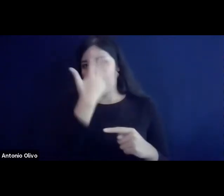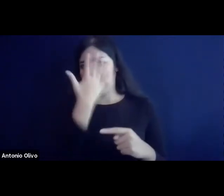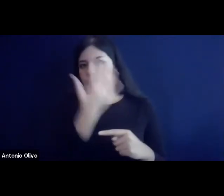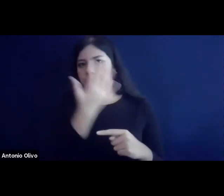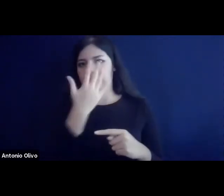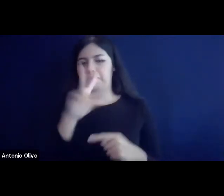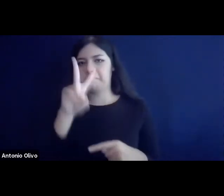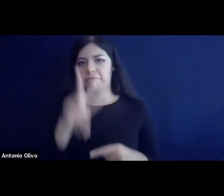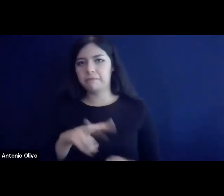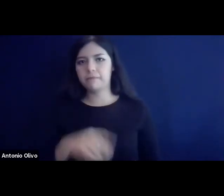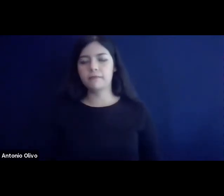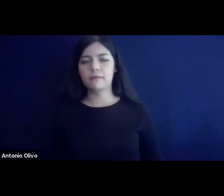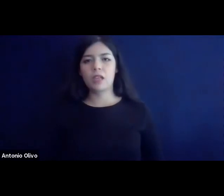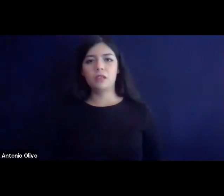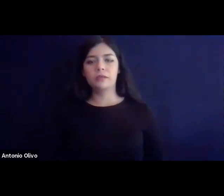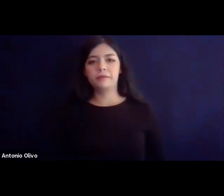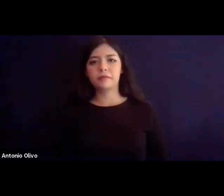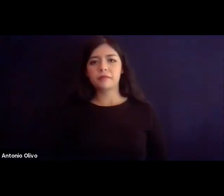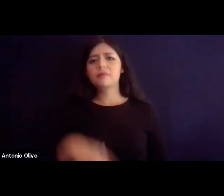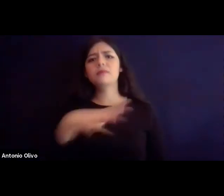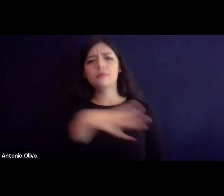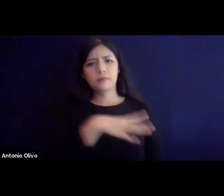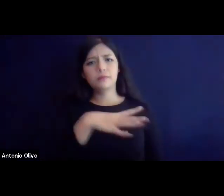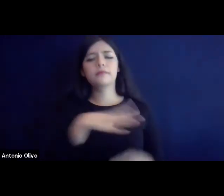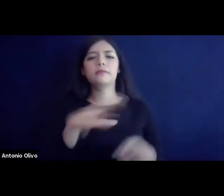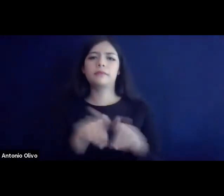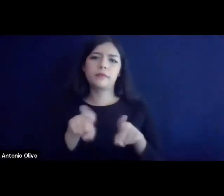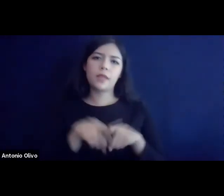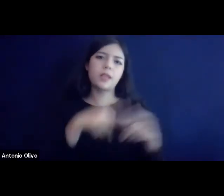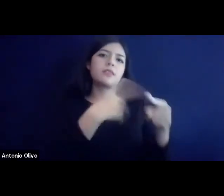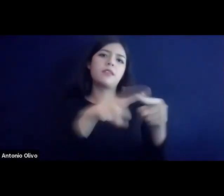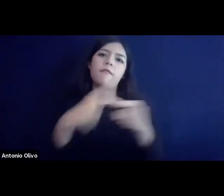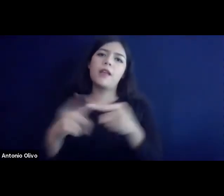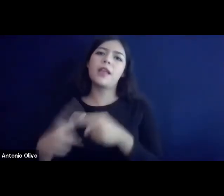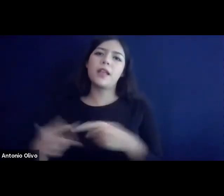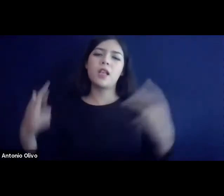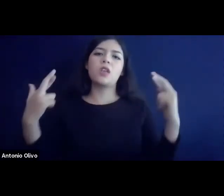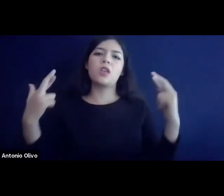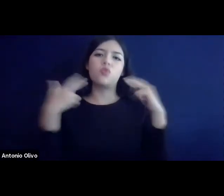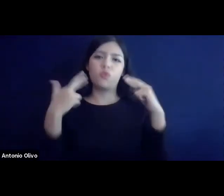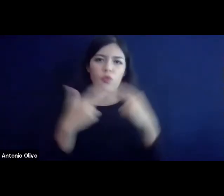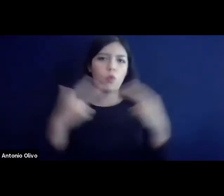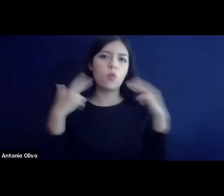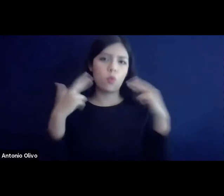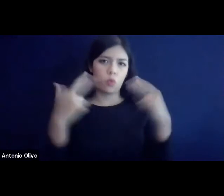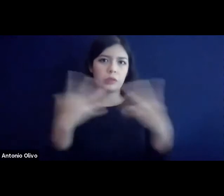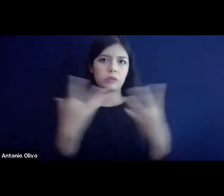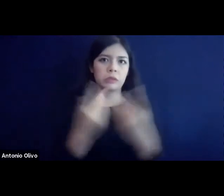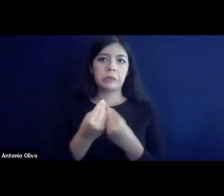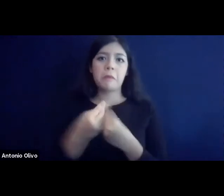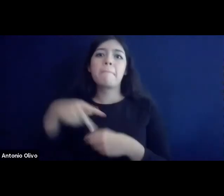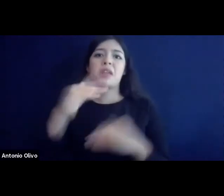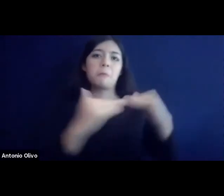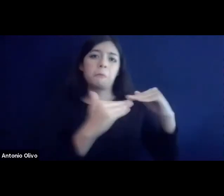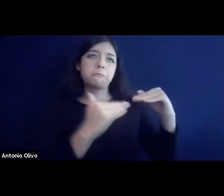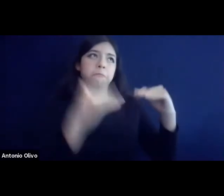Las reuniones de academia estaban hoy el aula de maestros y todo estaban en segundos y terceros pisos, entonces yo tampoco podía